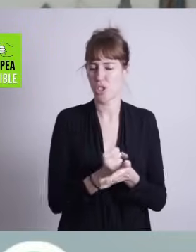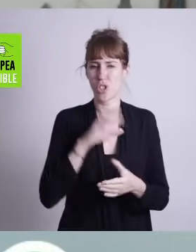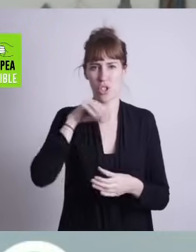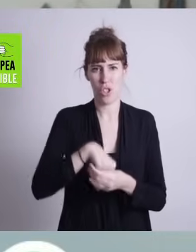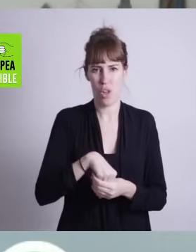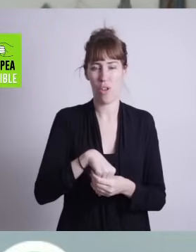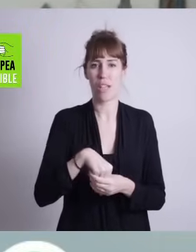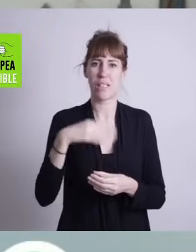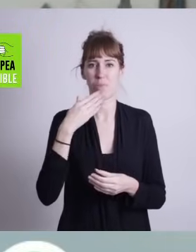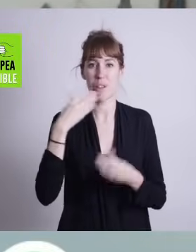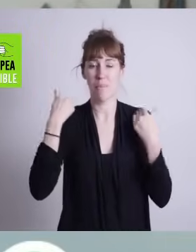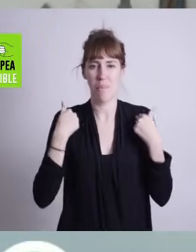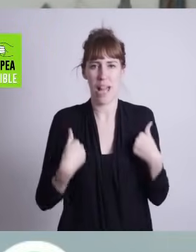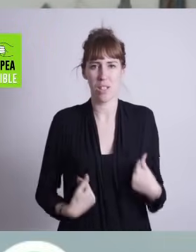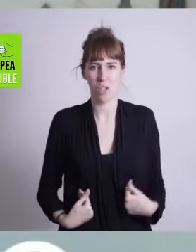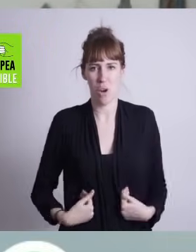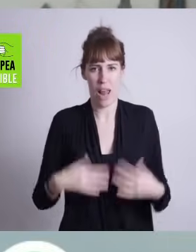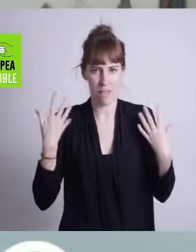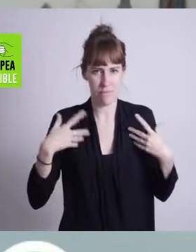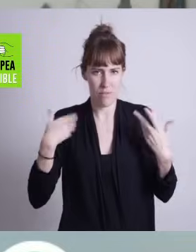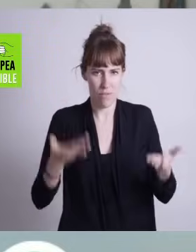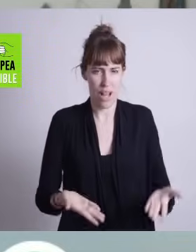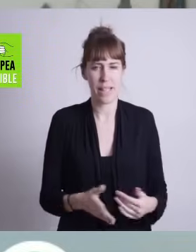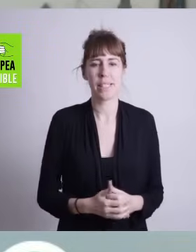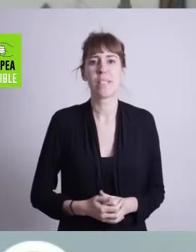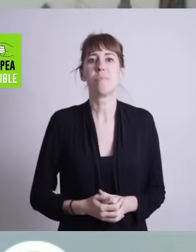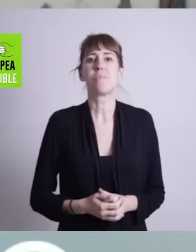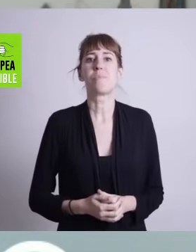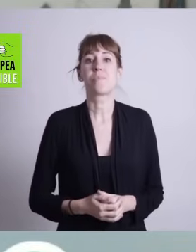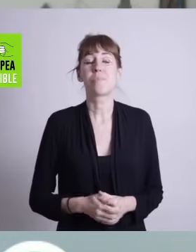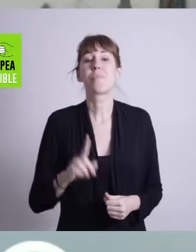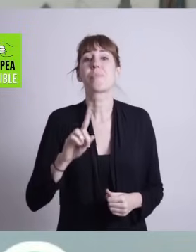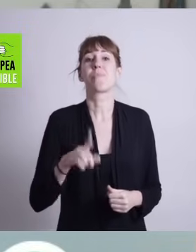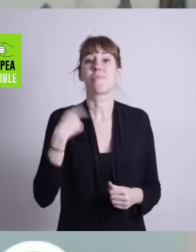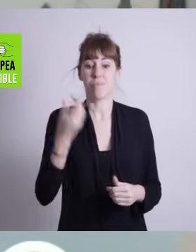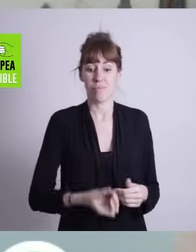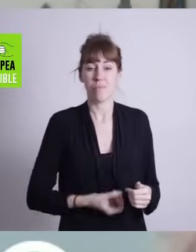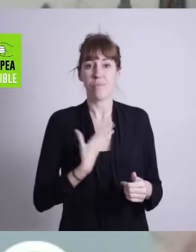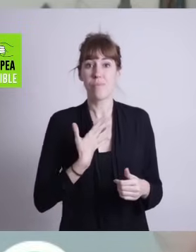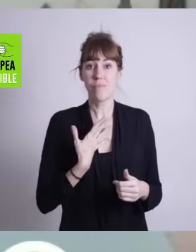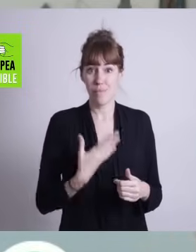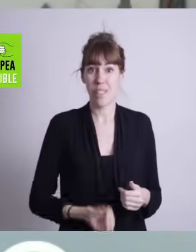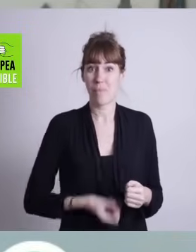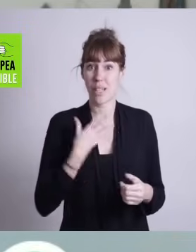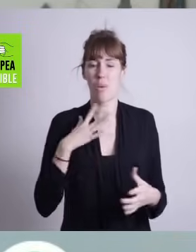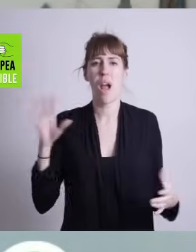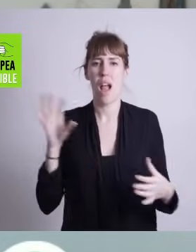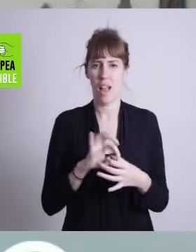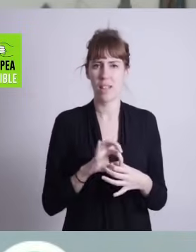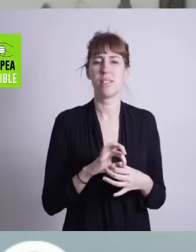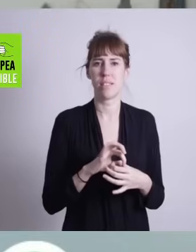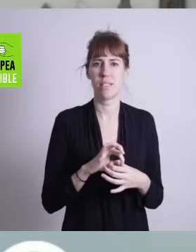formaría el vehículo de la persona y luego va ligado desde nuestro alma a nuestra parte espiritual con un